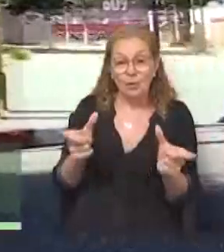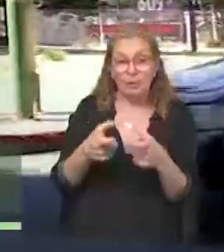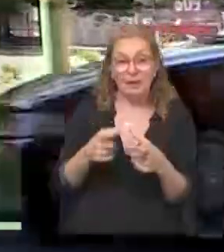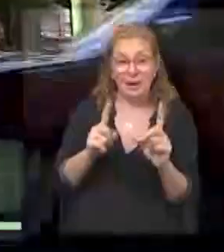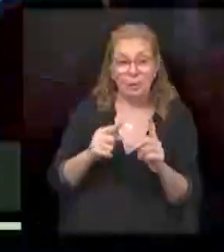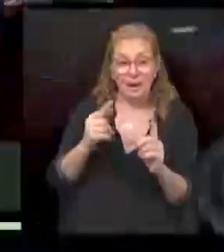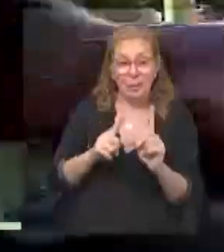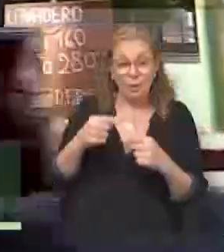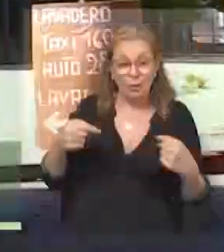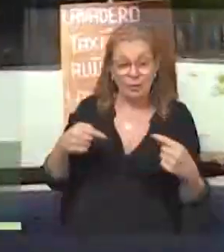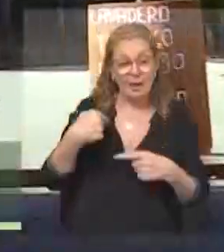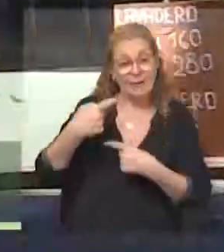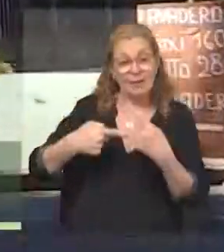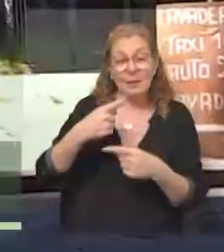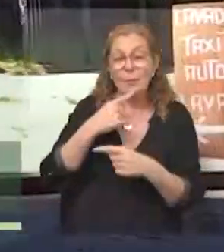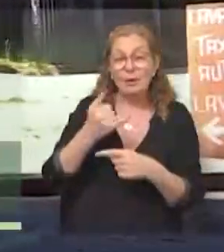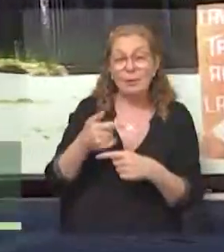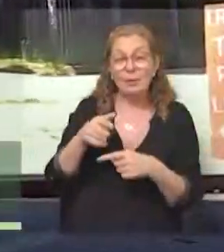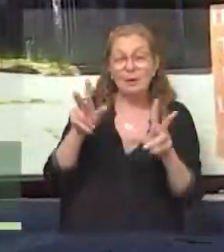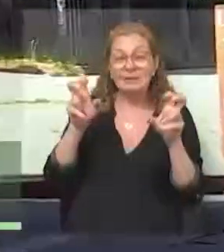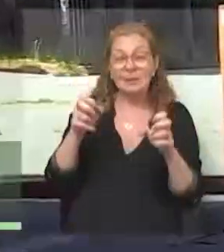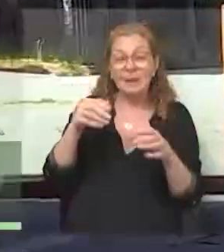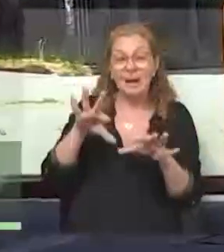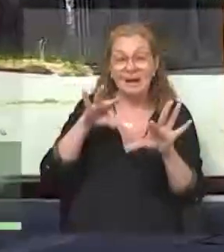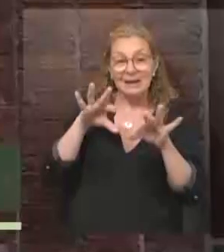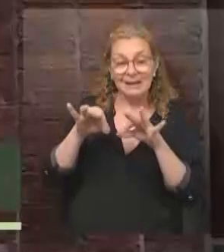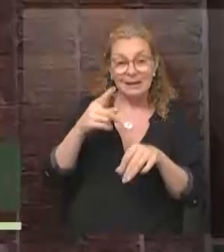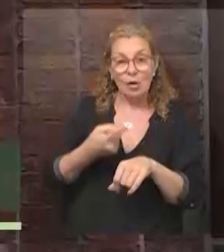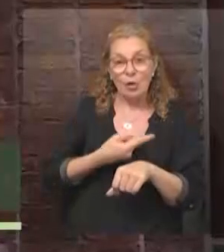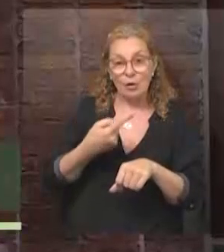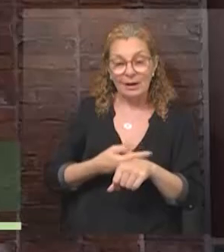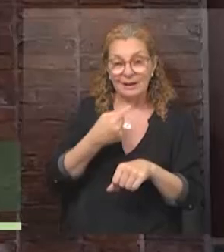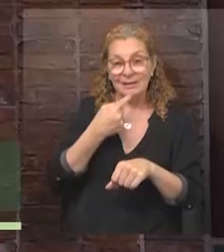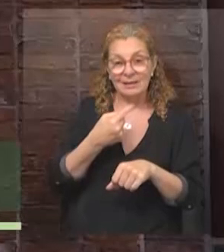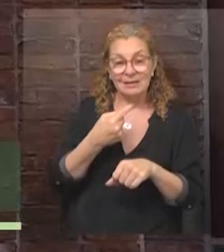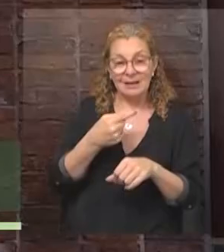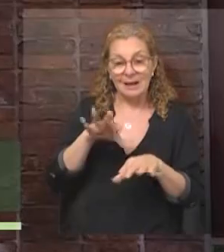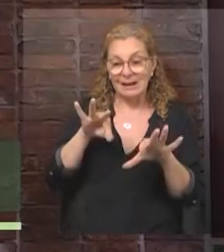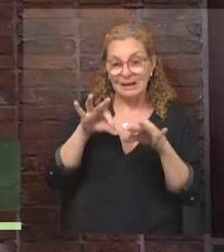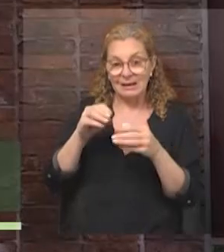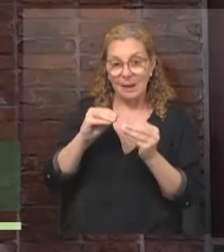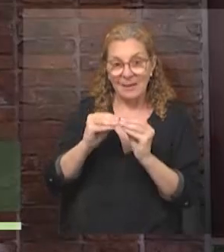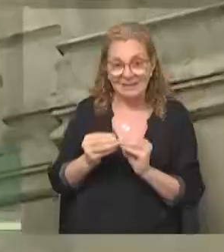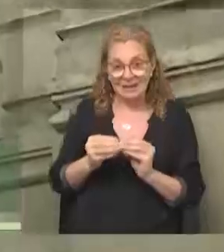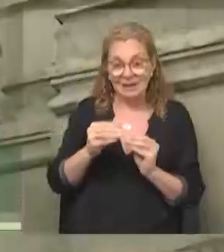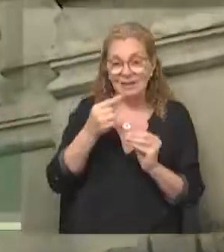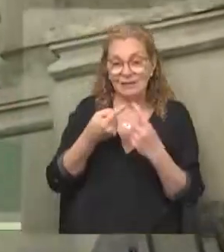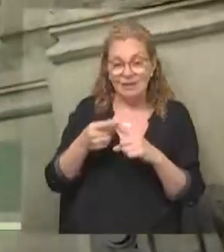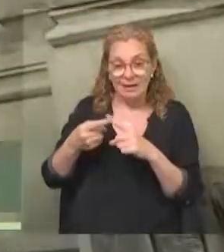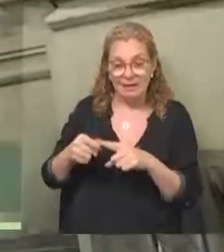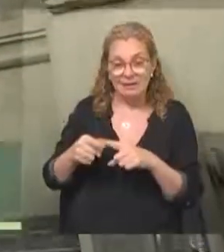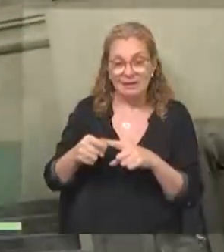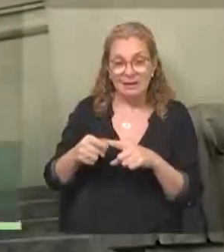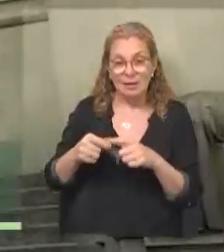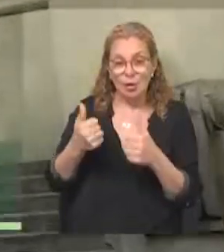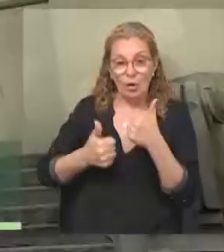cosas avanzamos por ejemplo bueno todo el tema elección de horas en lo que refiere a que las materias optativas opcionales van a estar a disposición de